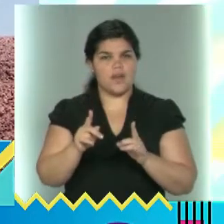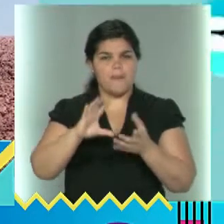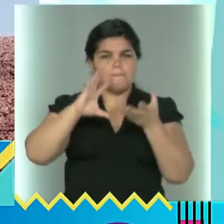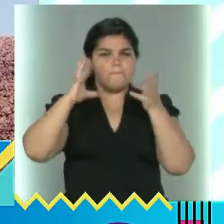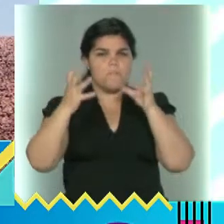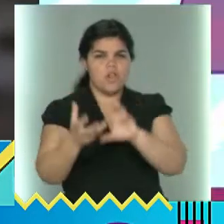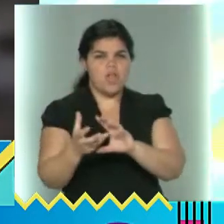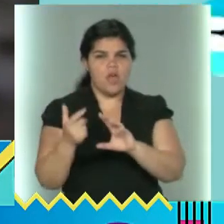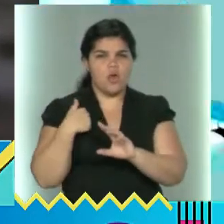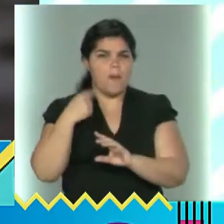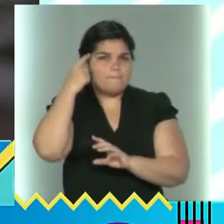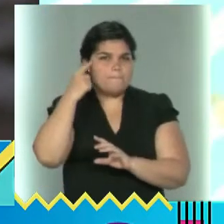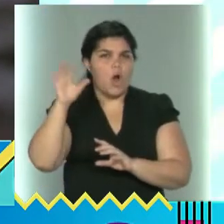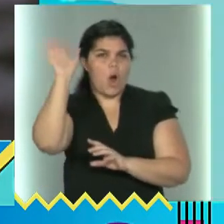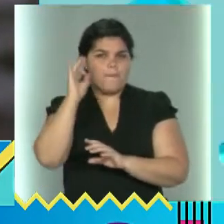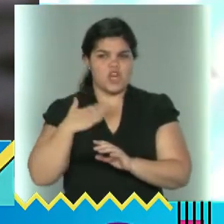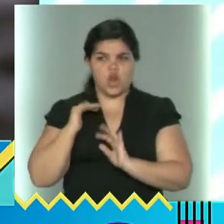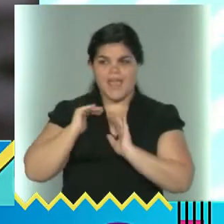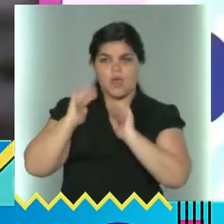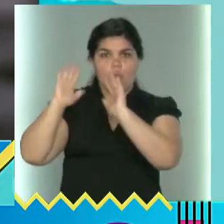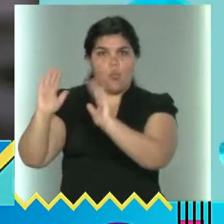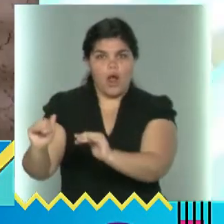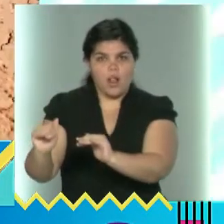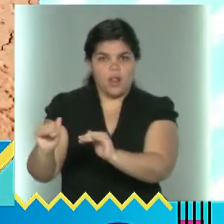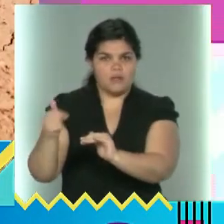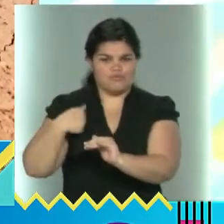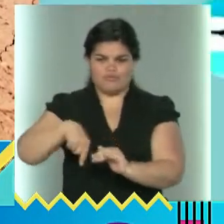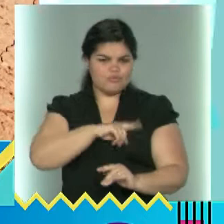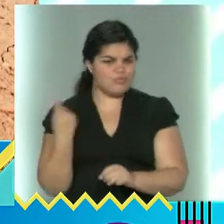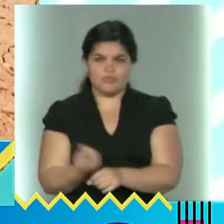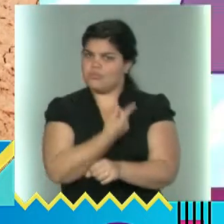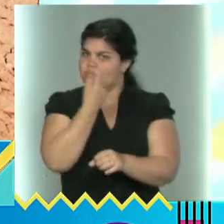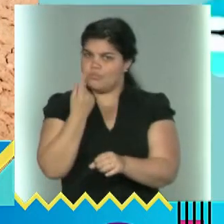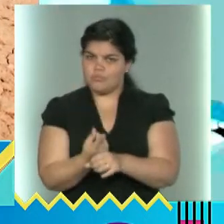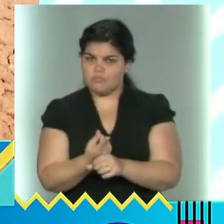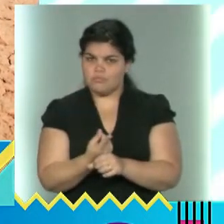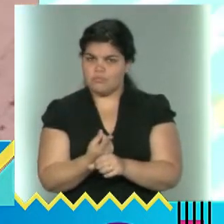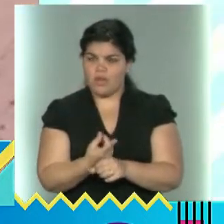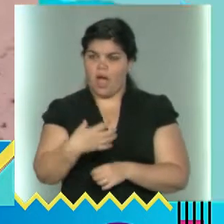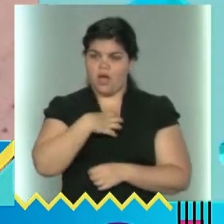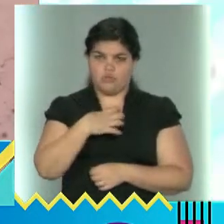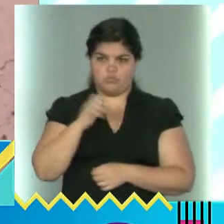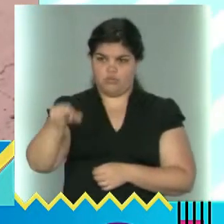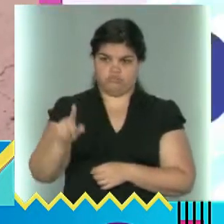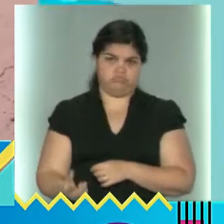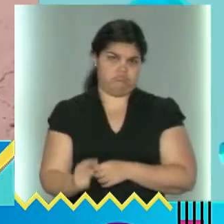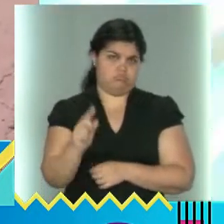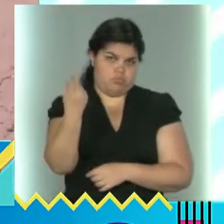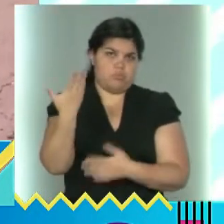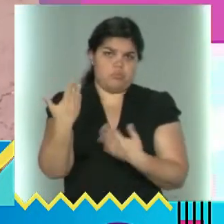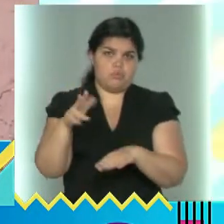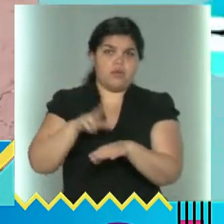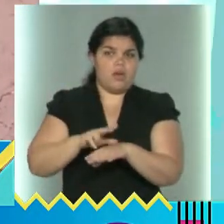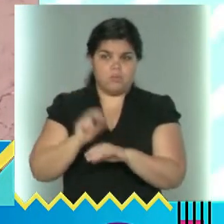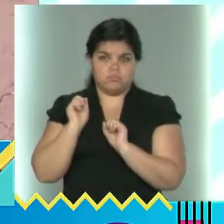y semejanza. Nosotros no somos quien para hacer eso. El alumno tiene su capacidad propia y muchas veces esa